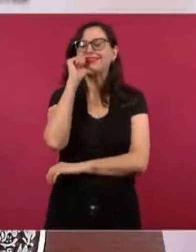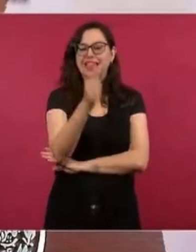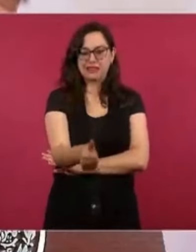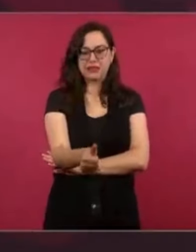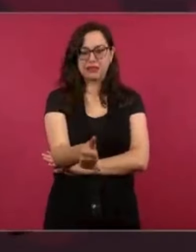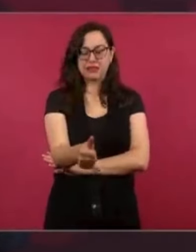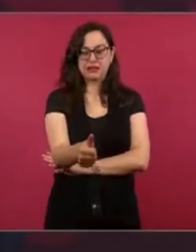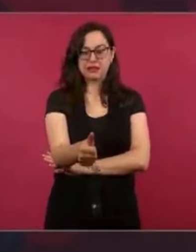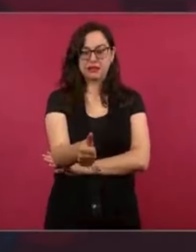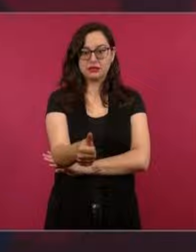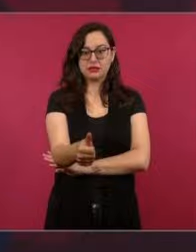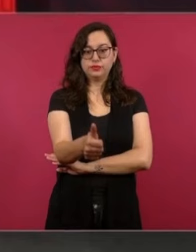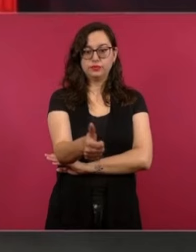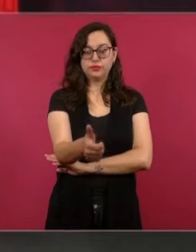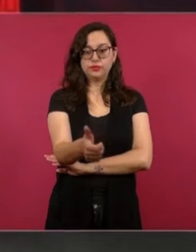con